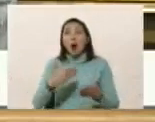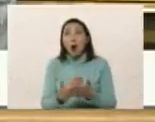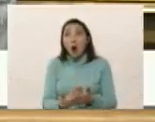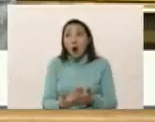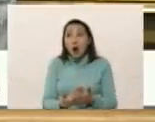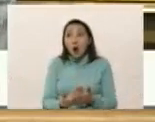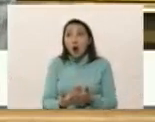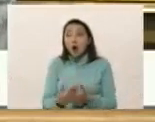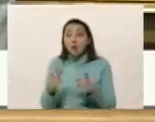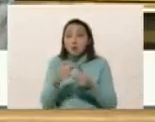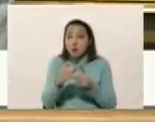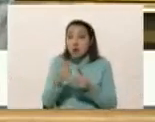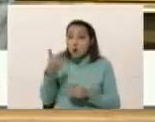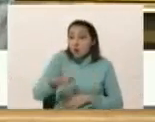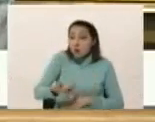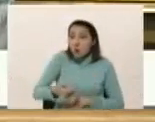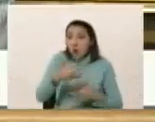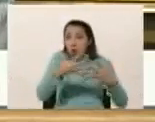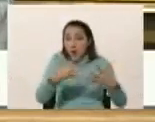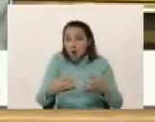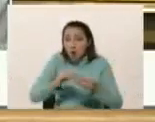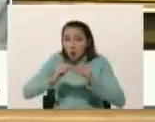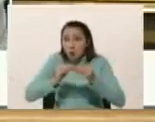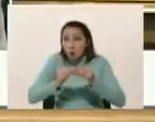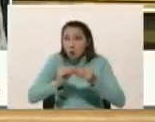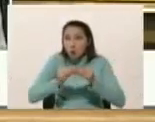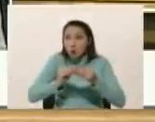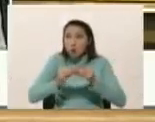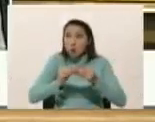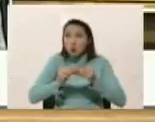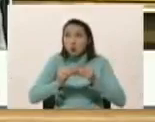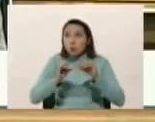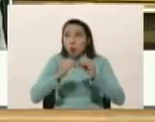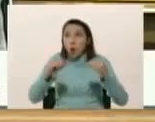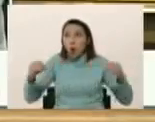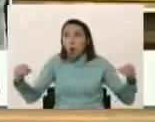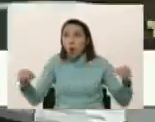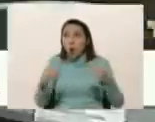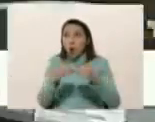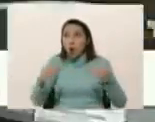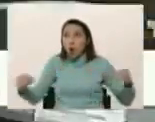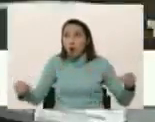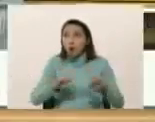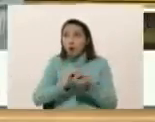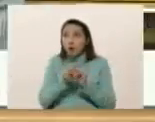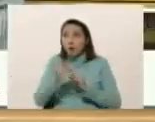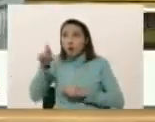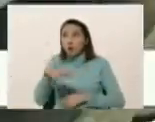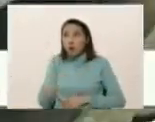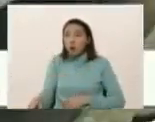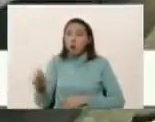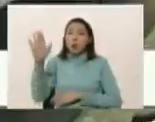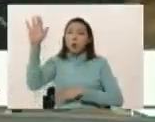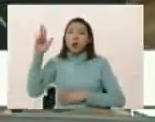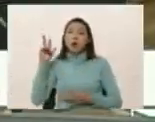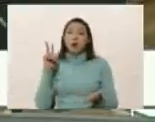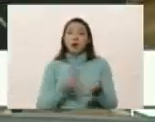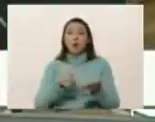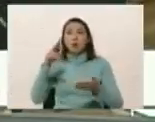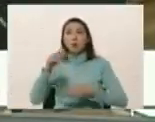importancia ha modificado la última suprimiendo la última línea a cero con señas de costumbre queda